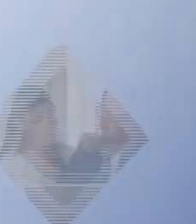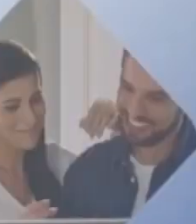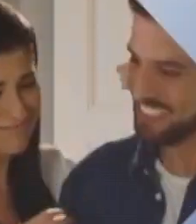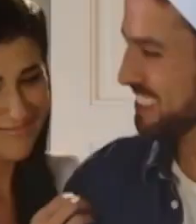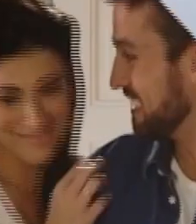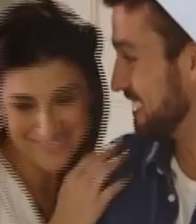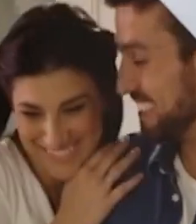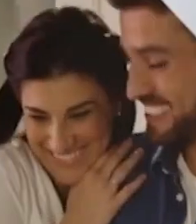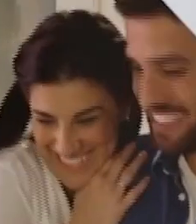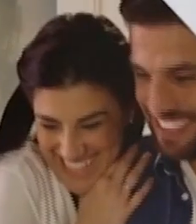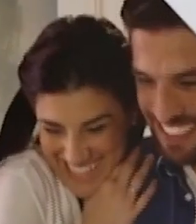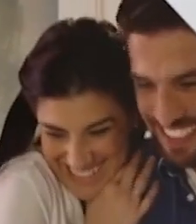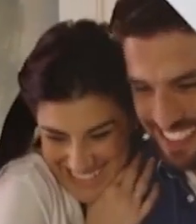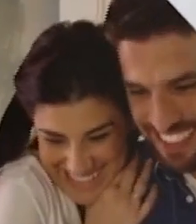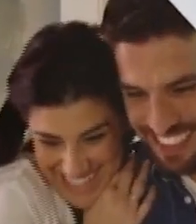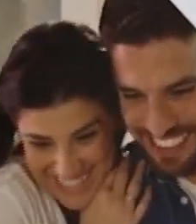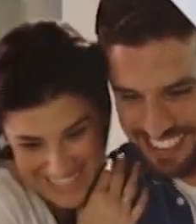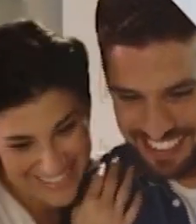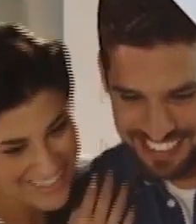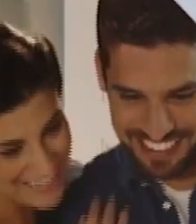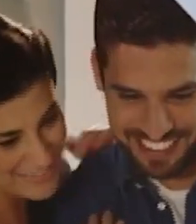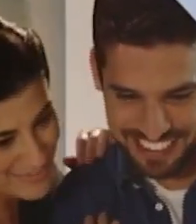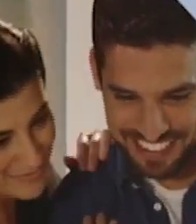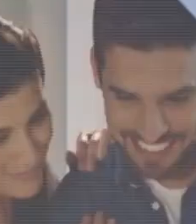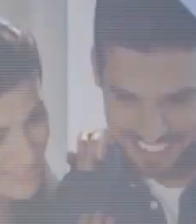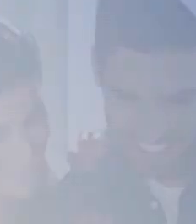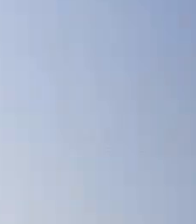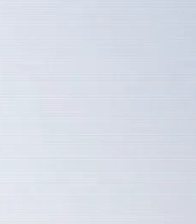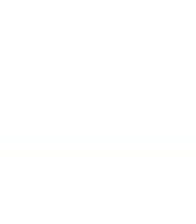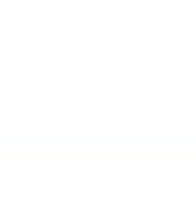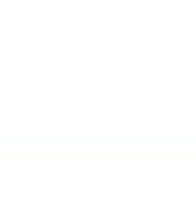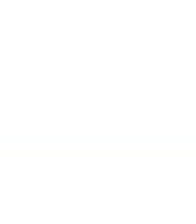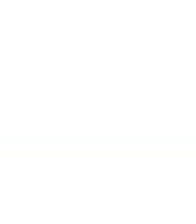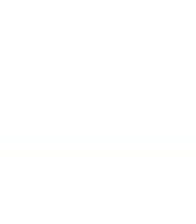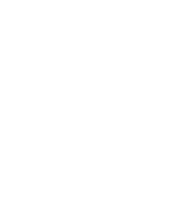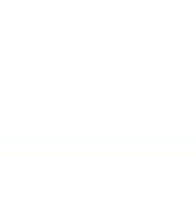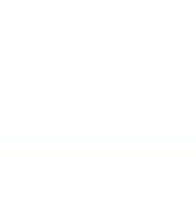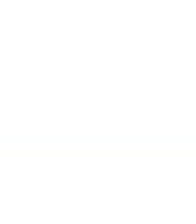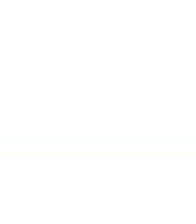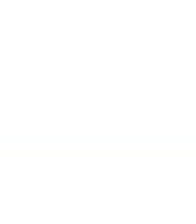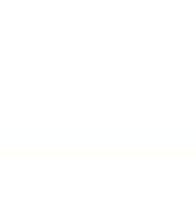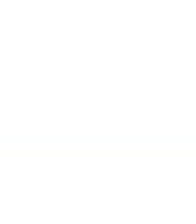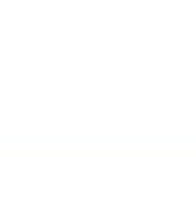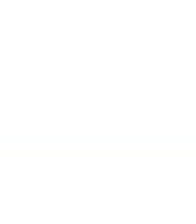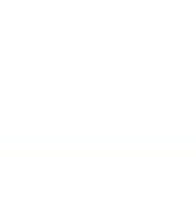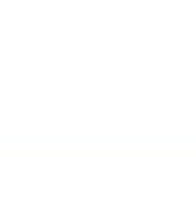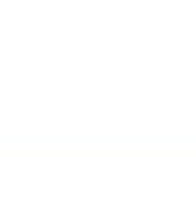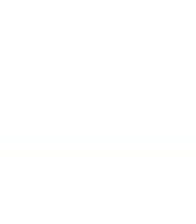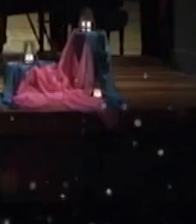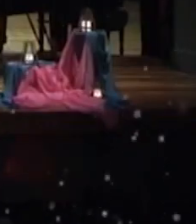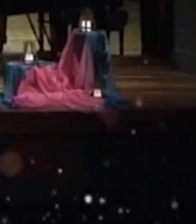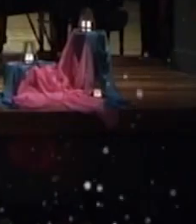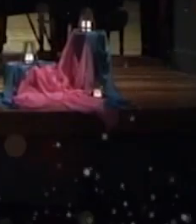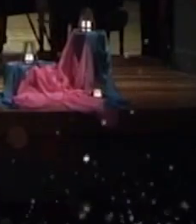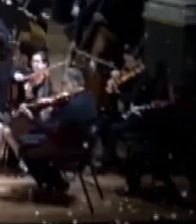Móvil y haga realidad su proyecto de vivienda. Somos el Banco de Costa Rica.